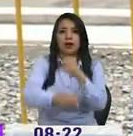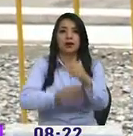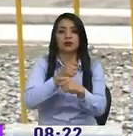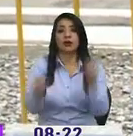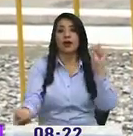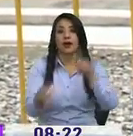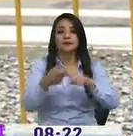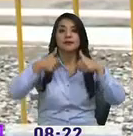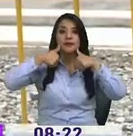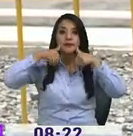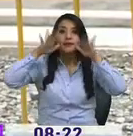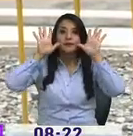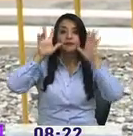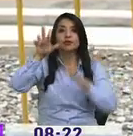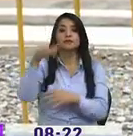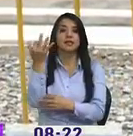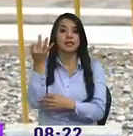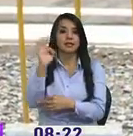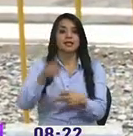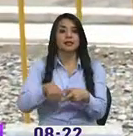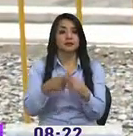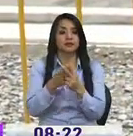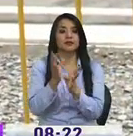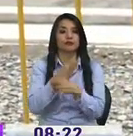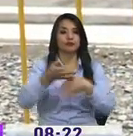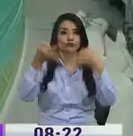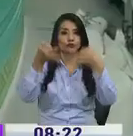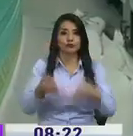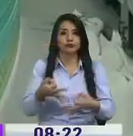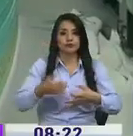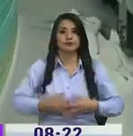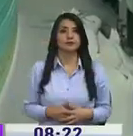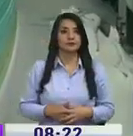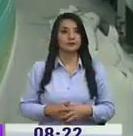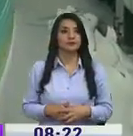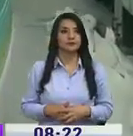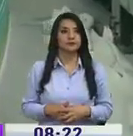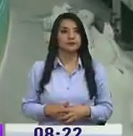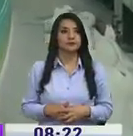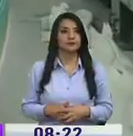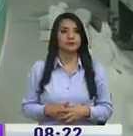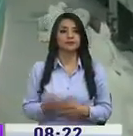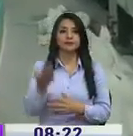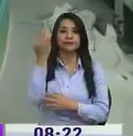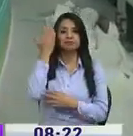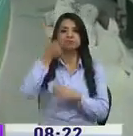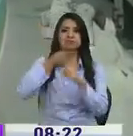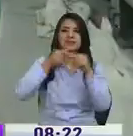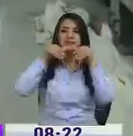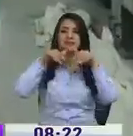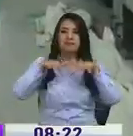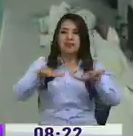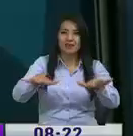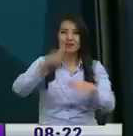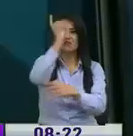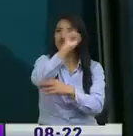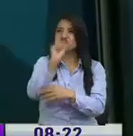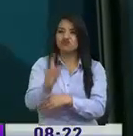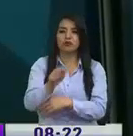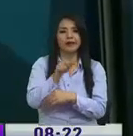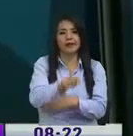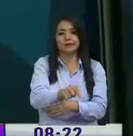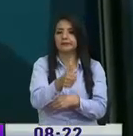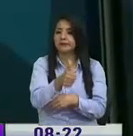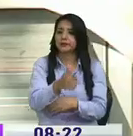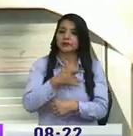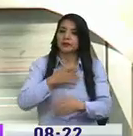diciembre, fecha en la que entrará en operaciones oficialmente. Estos fueron los vagones que el pasado mes de septiembre fueron grafiteados. Lamentable